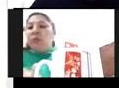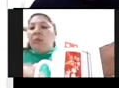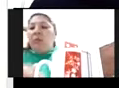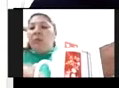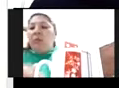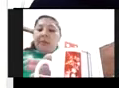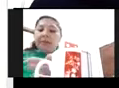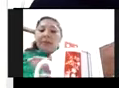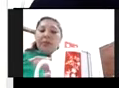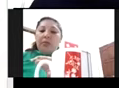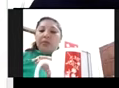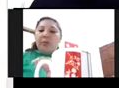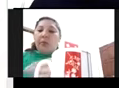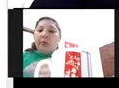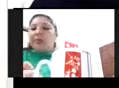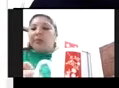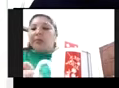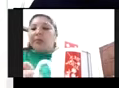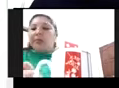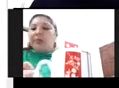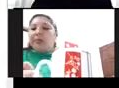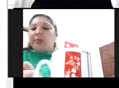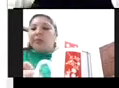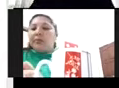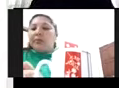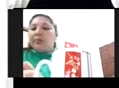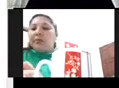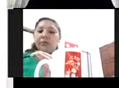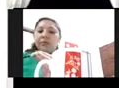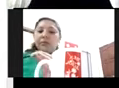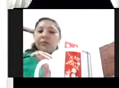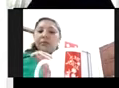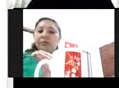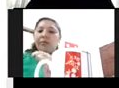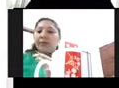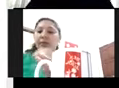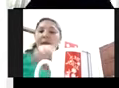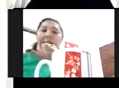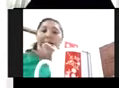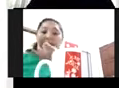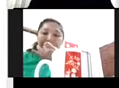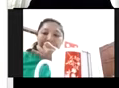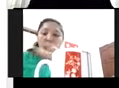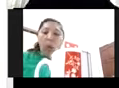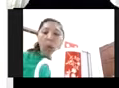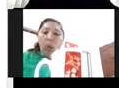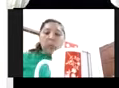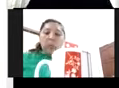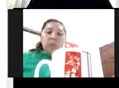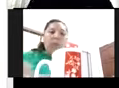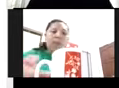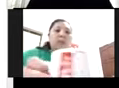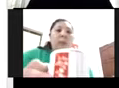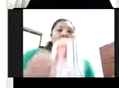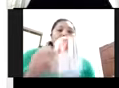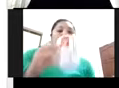fundamentalmente subsanar las diferencias formales de parte de todos los oferentes, no solamente de algunos, que le den la